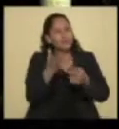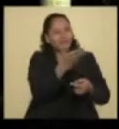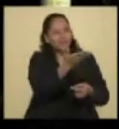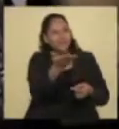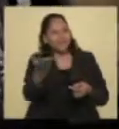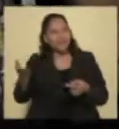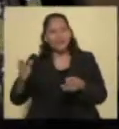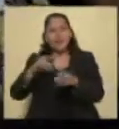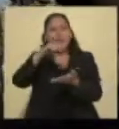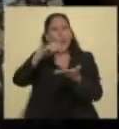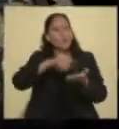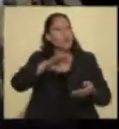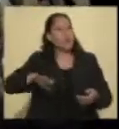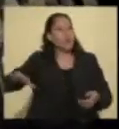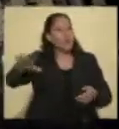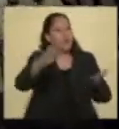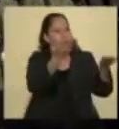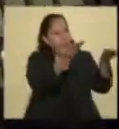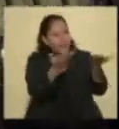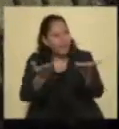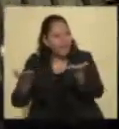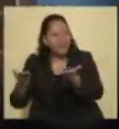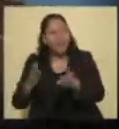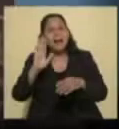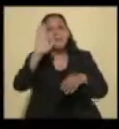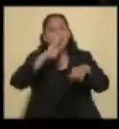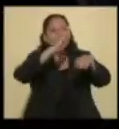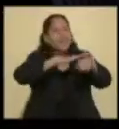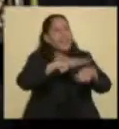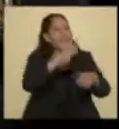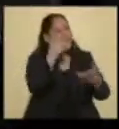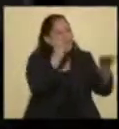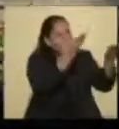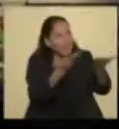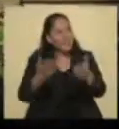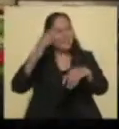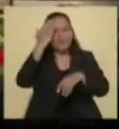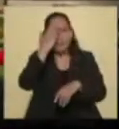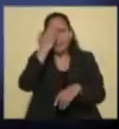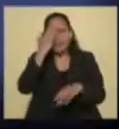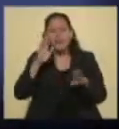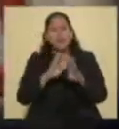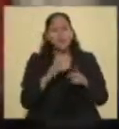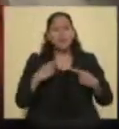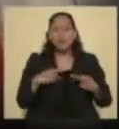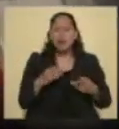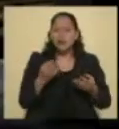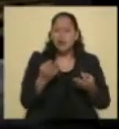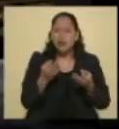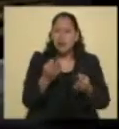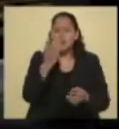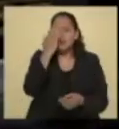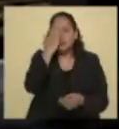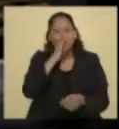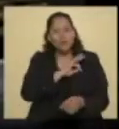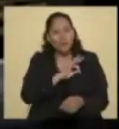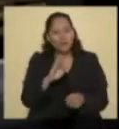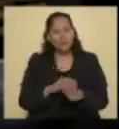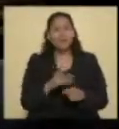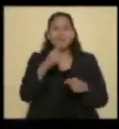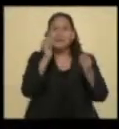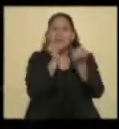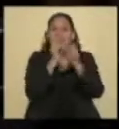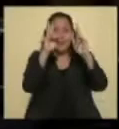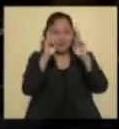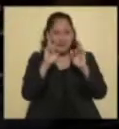diferentes regiones, es una forma de promoción que va a penetrar mucho en el consumidor. Pero también el tema,